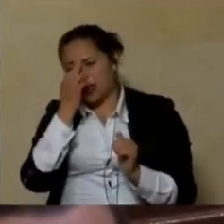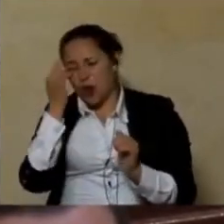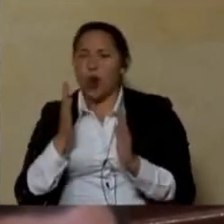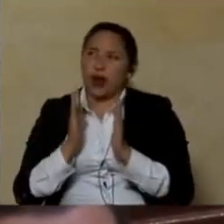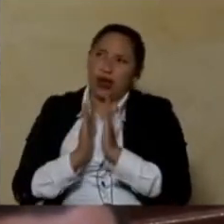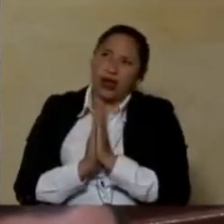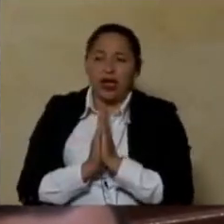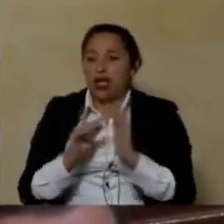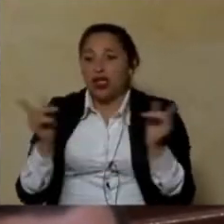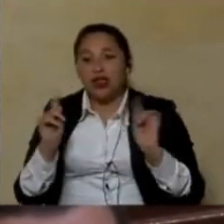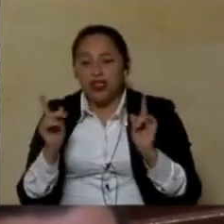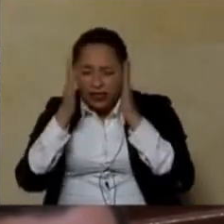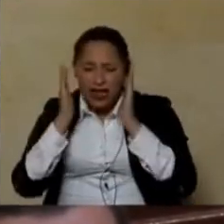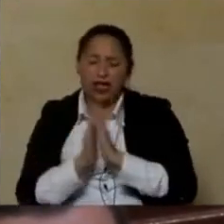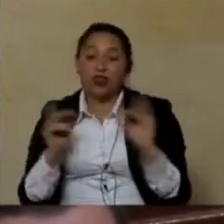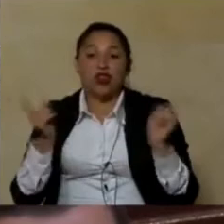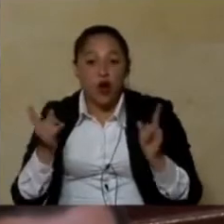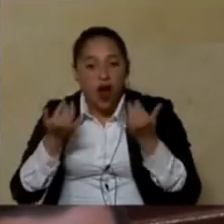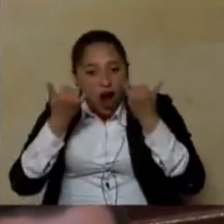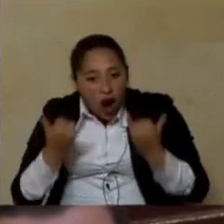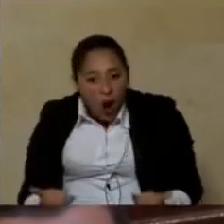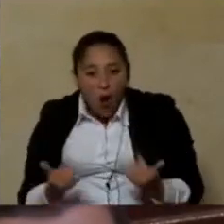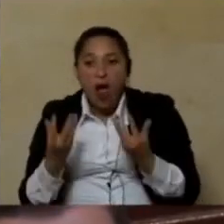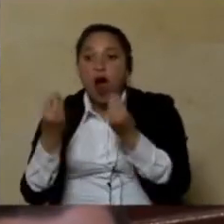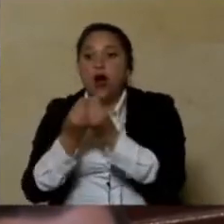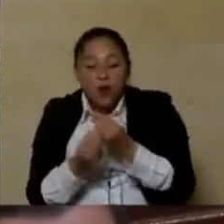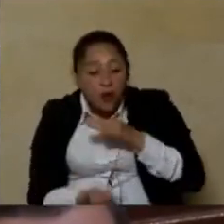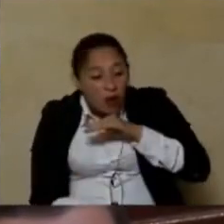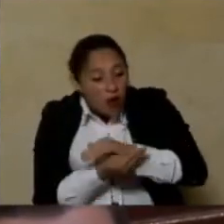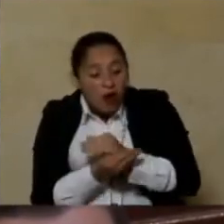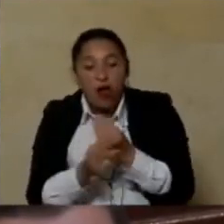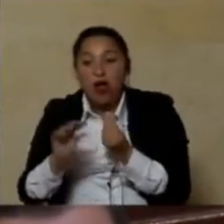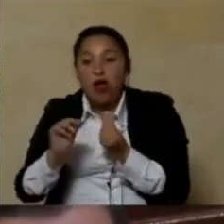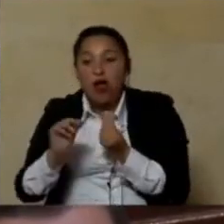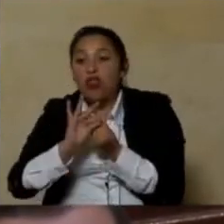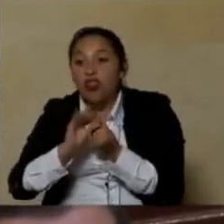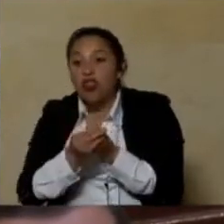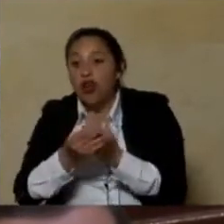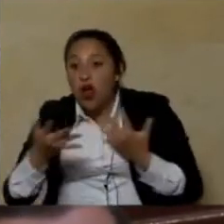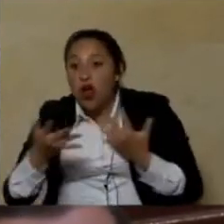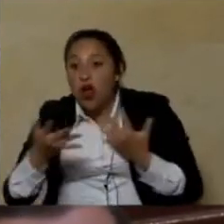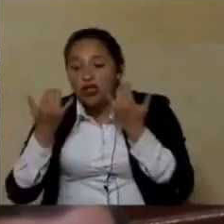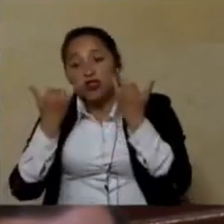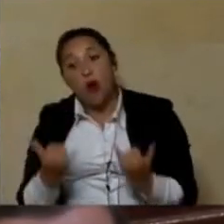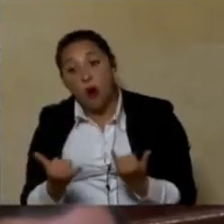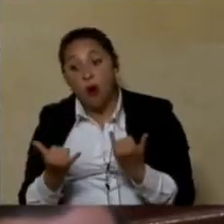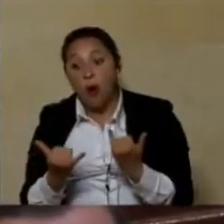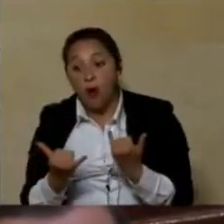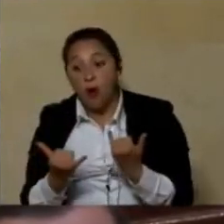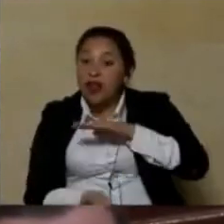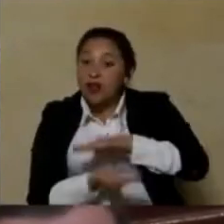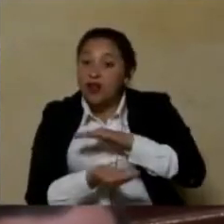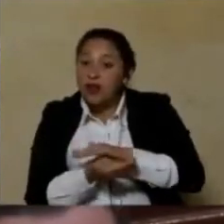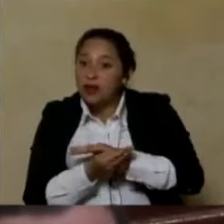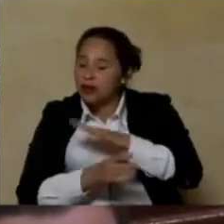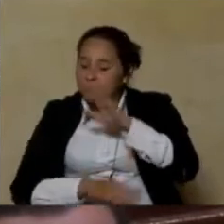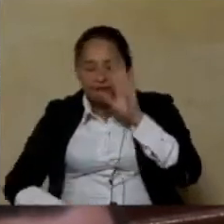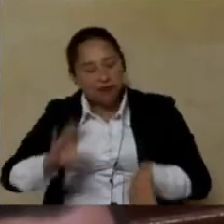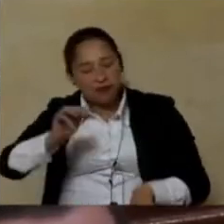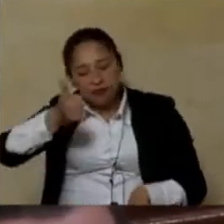contra carteles de la droga. Con carteles de la droga, hoy el narcotráfico se ha convertido en la